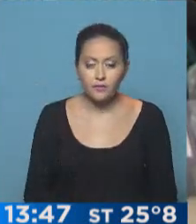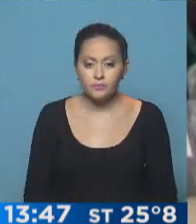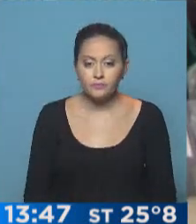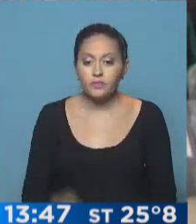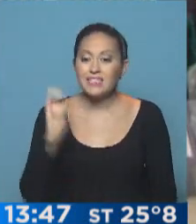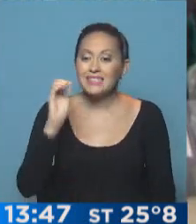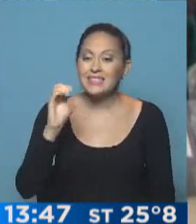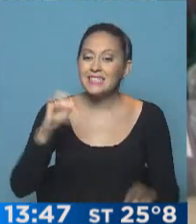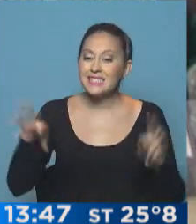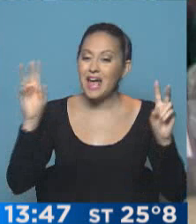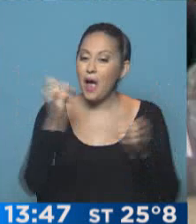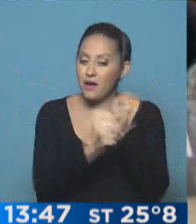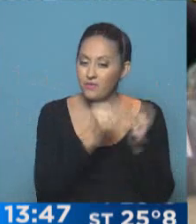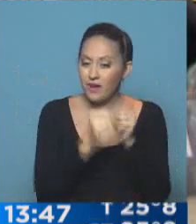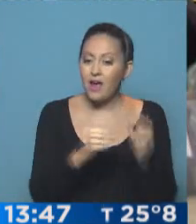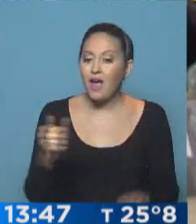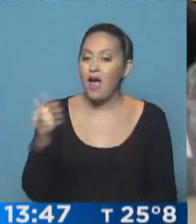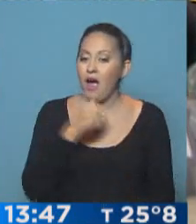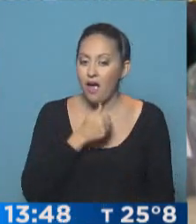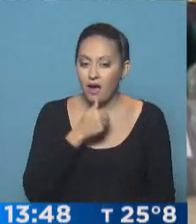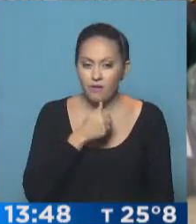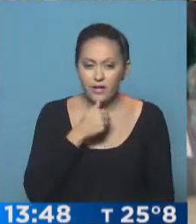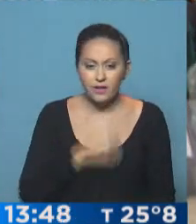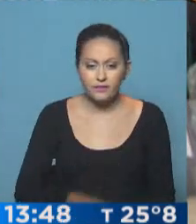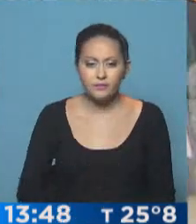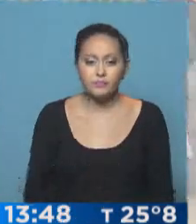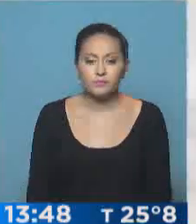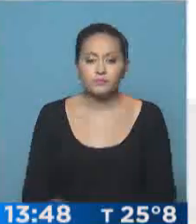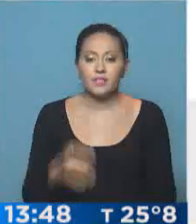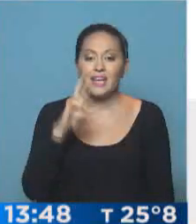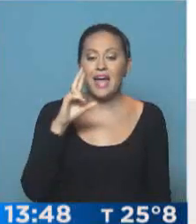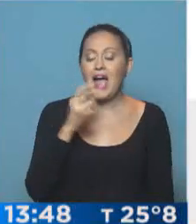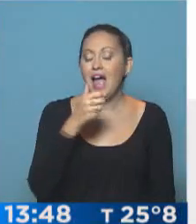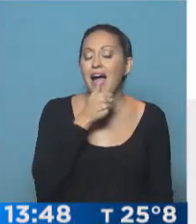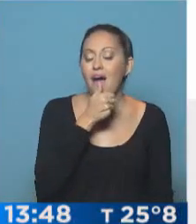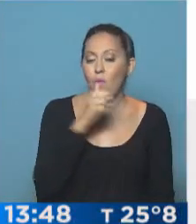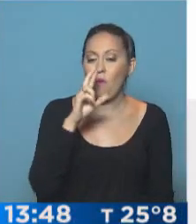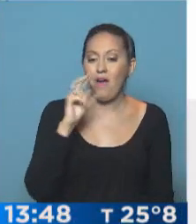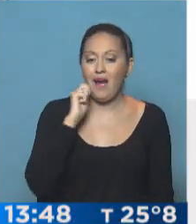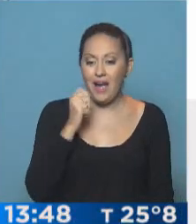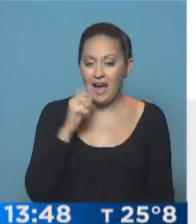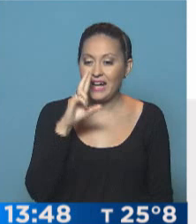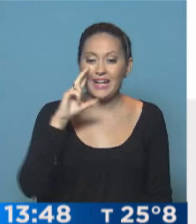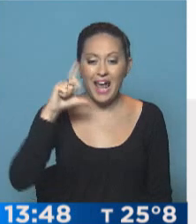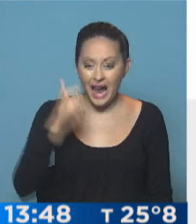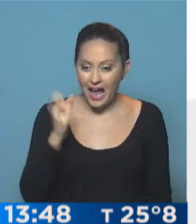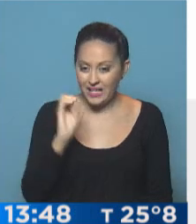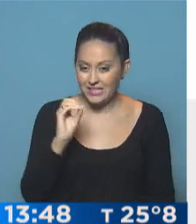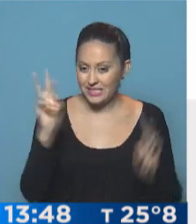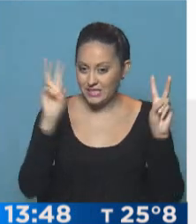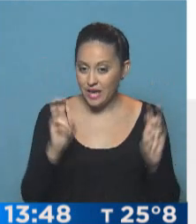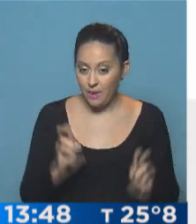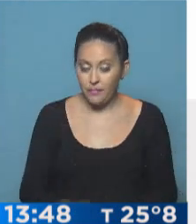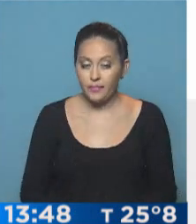llama Agua Rica, que está muy cerquita de la cabecera de nuestro departamento. El fallo del Supremo Tribunal ordena a la